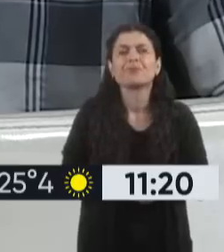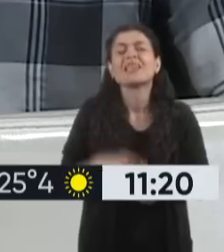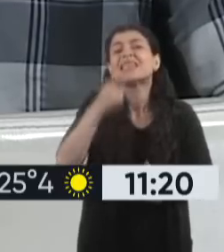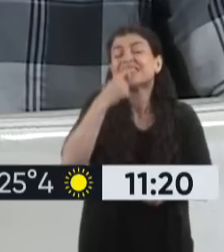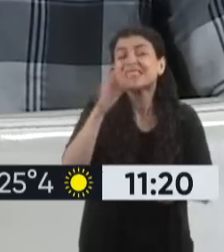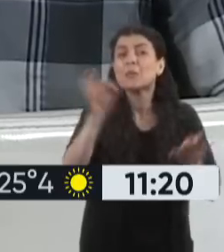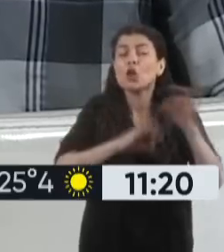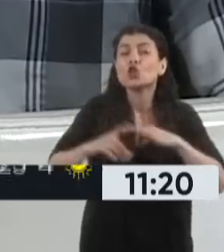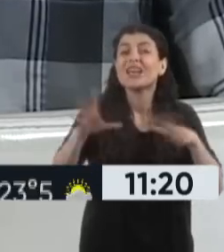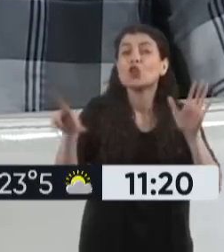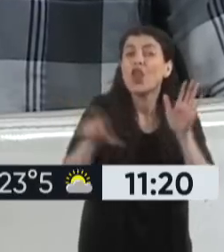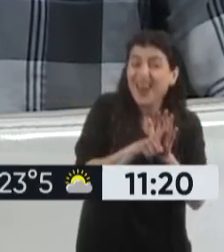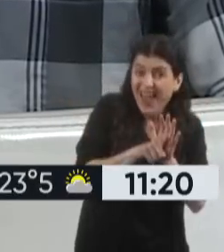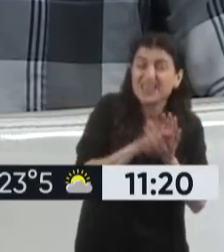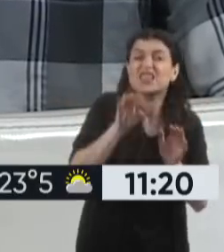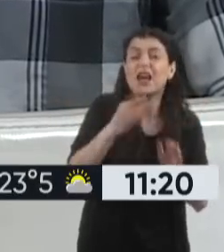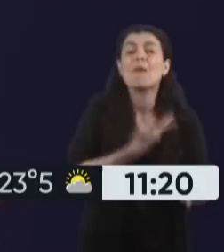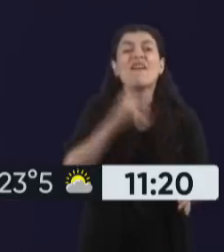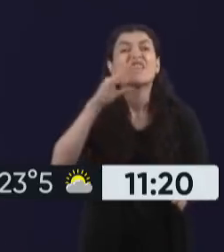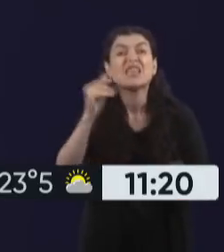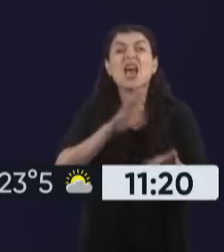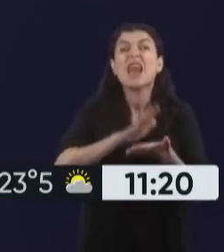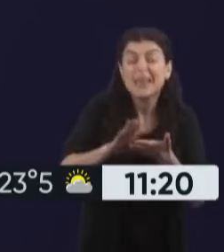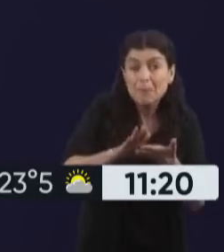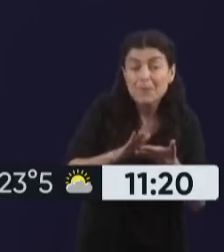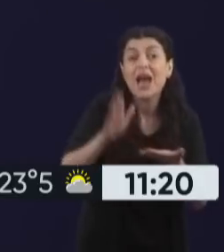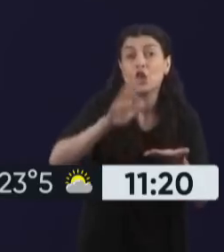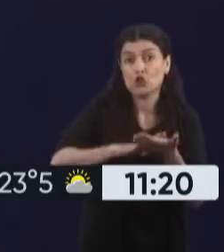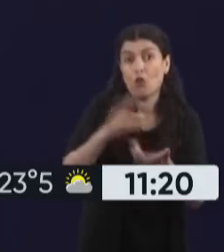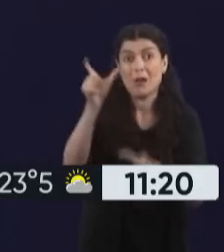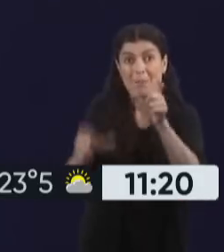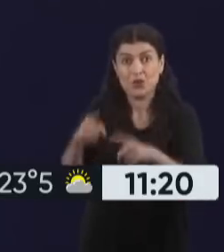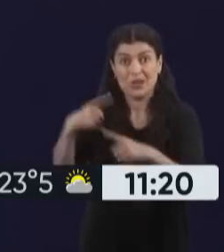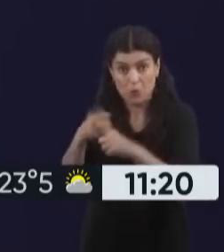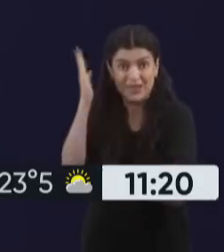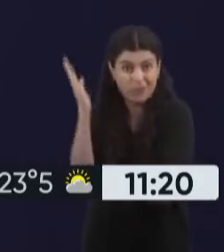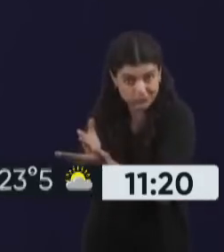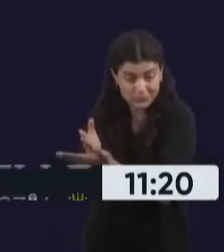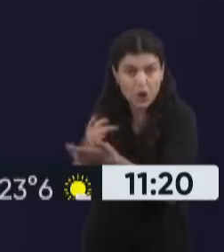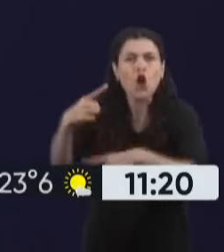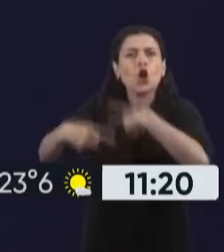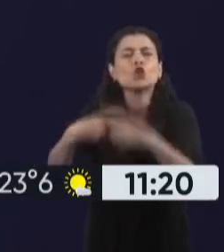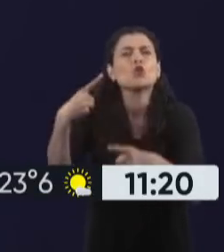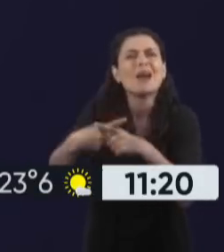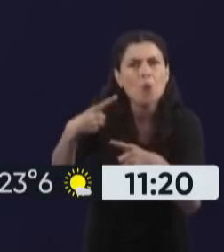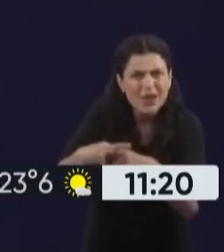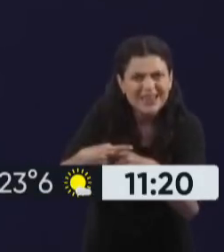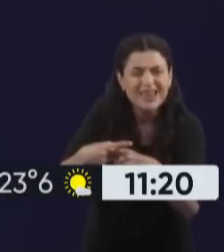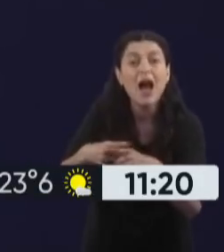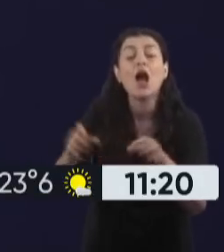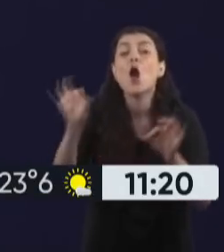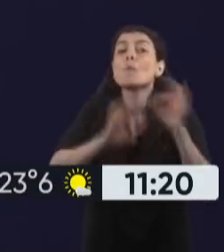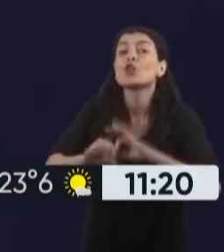ley no lo permitiría. ¿El gobierno quiere o no el proyecto de ficha limpia? Pero ni siquiera sabemos cuál va a ser, en el caso de que salga, de que se apruebe ficha